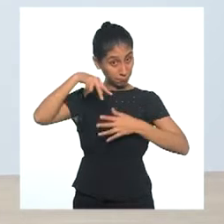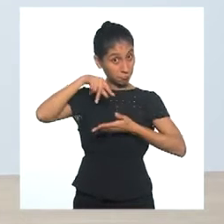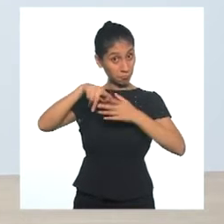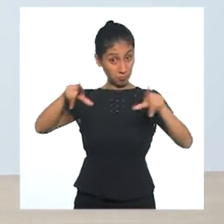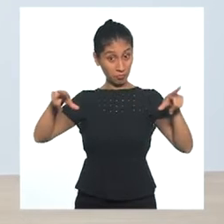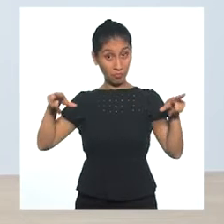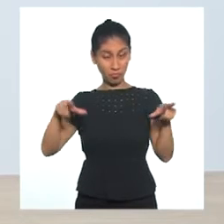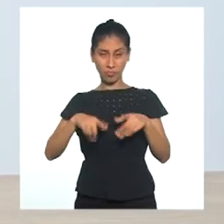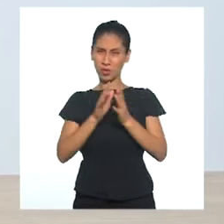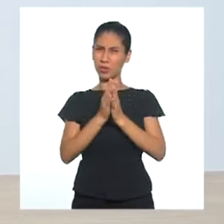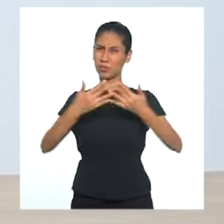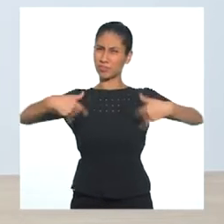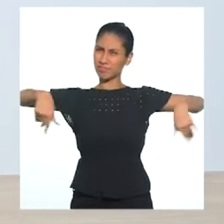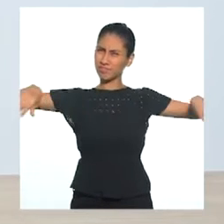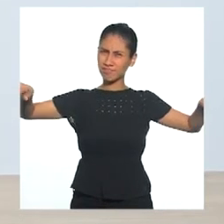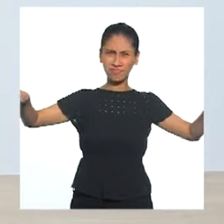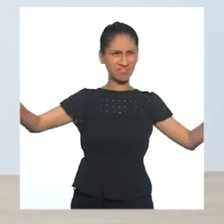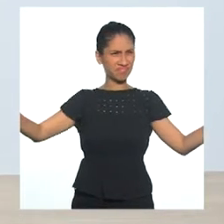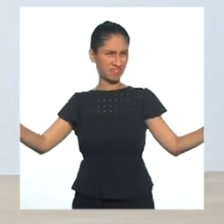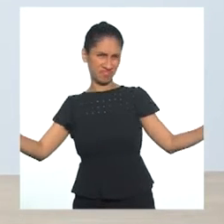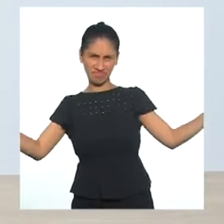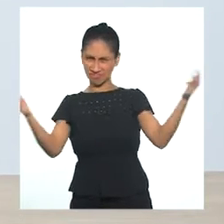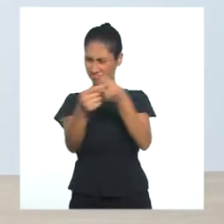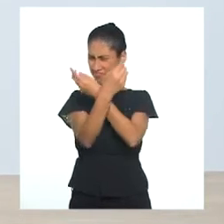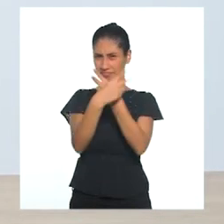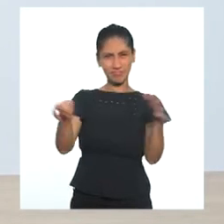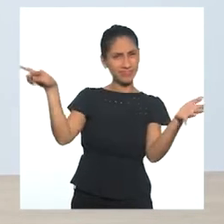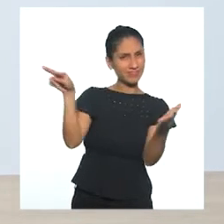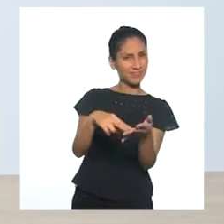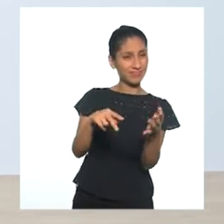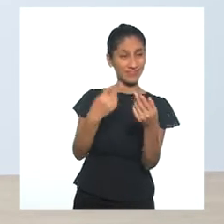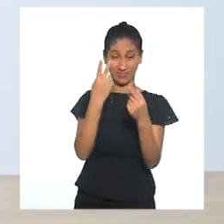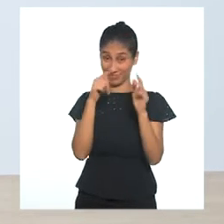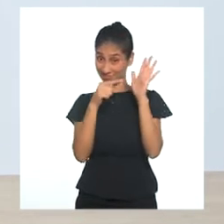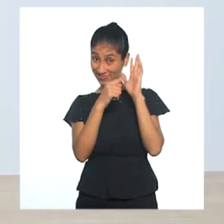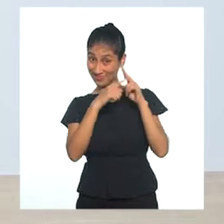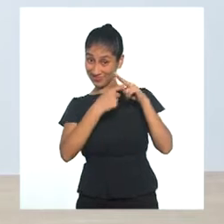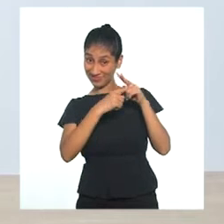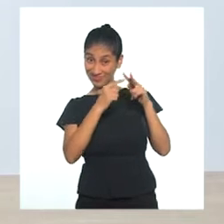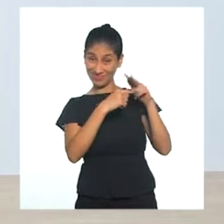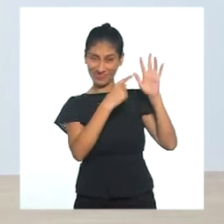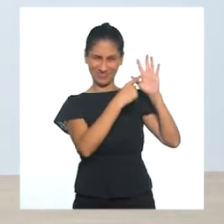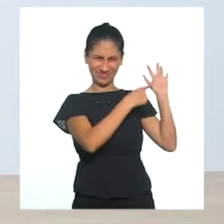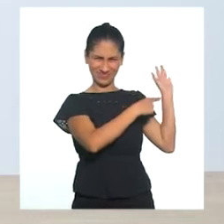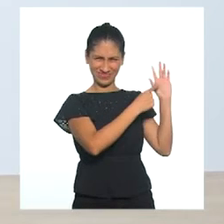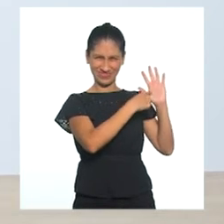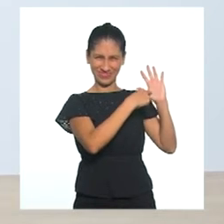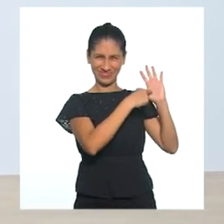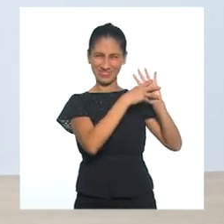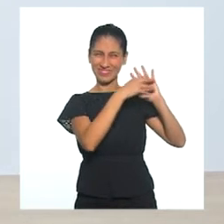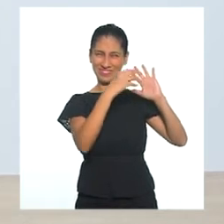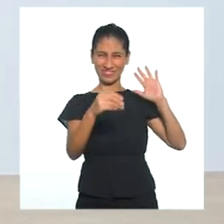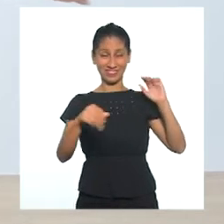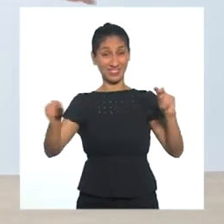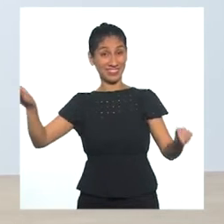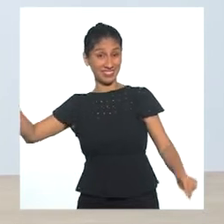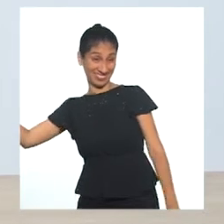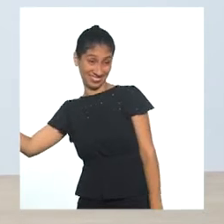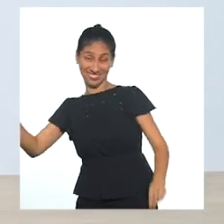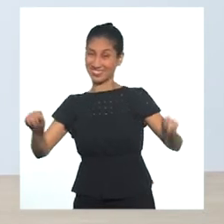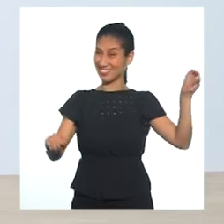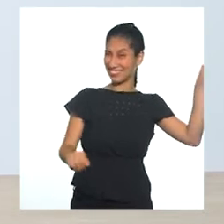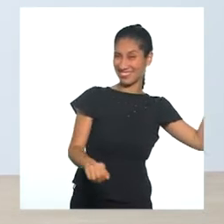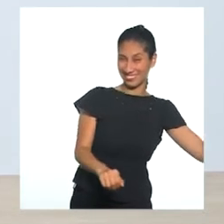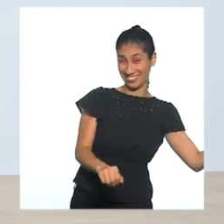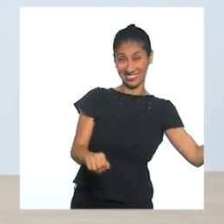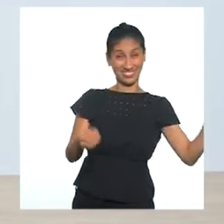el espacio donde podamos desplazarnos con total libertad y comenzamos a movernos de lado a lado, de lado